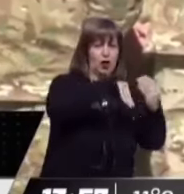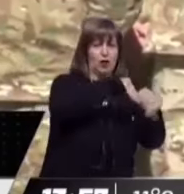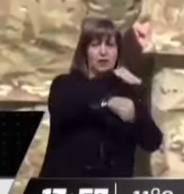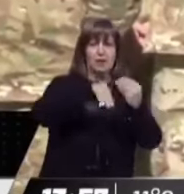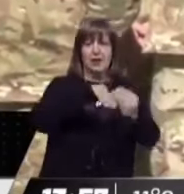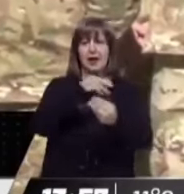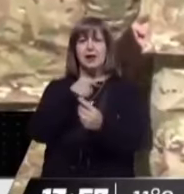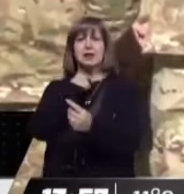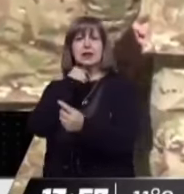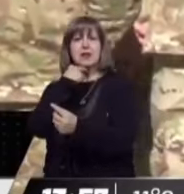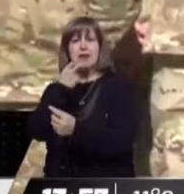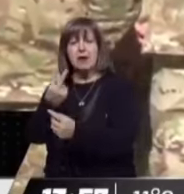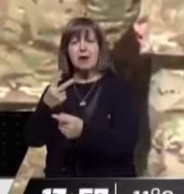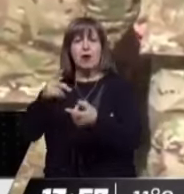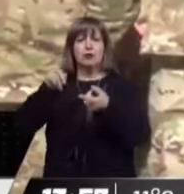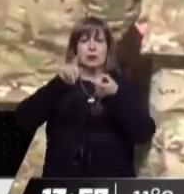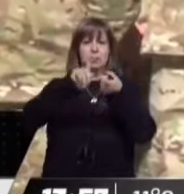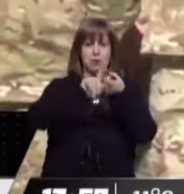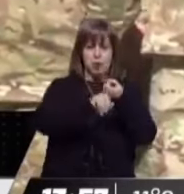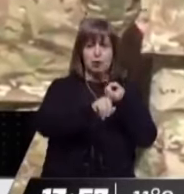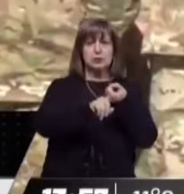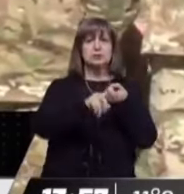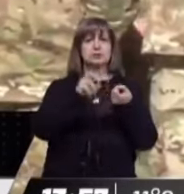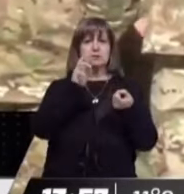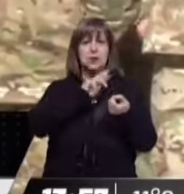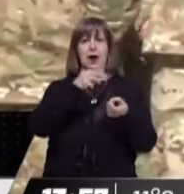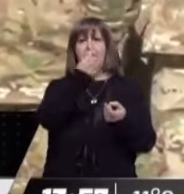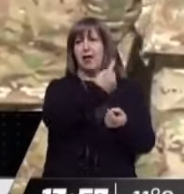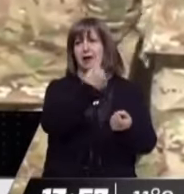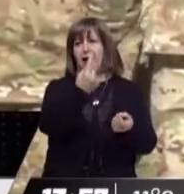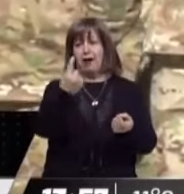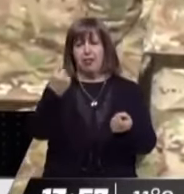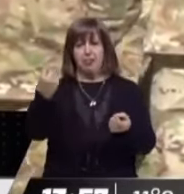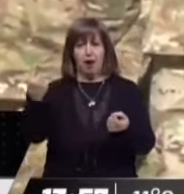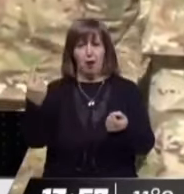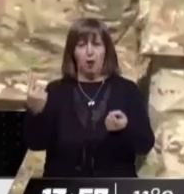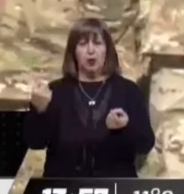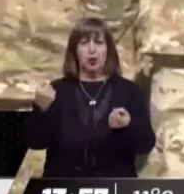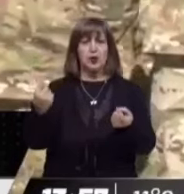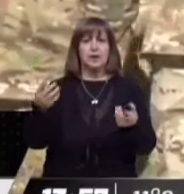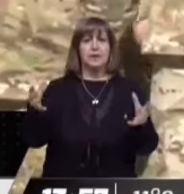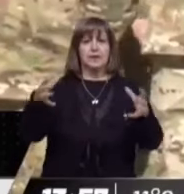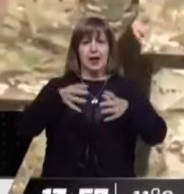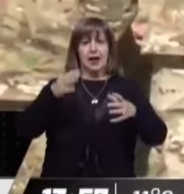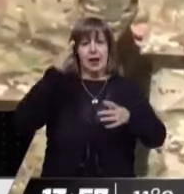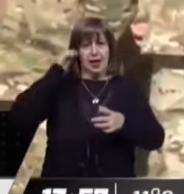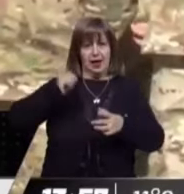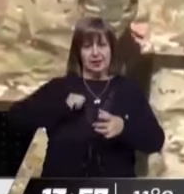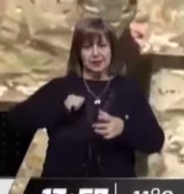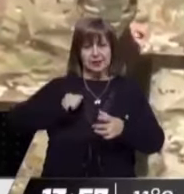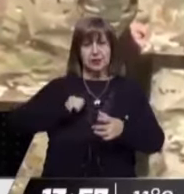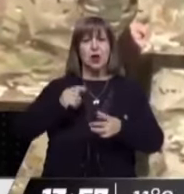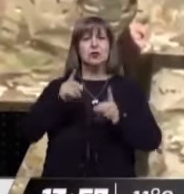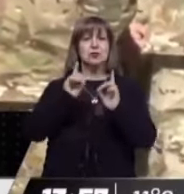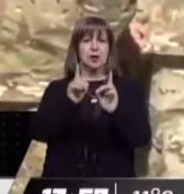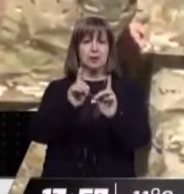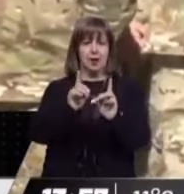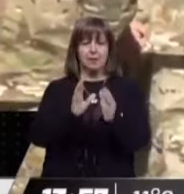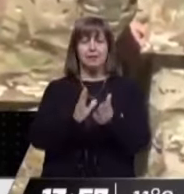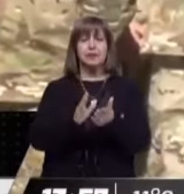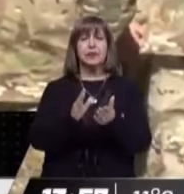los hijos y las esposas de cada uno de los miembros del Ejército Argentino, y sin lugar a